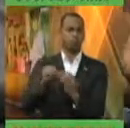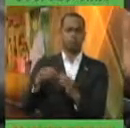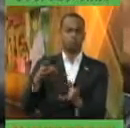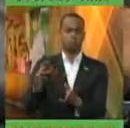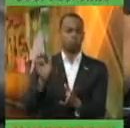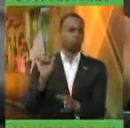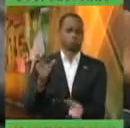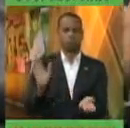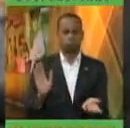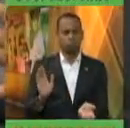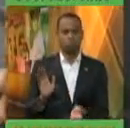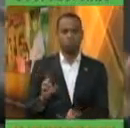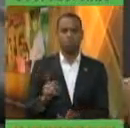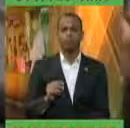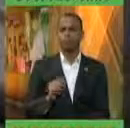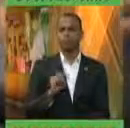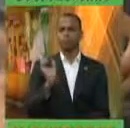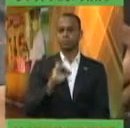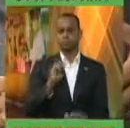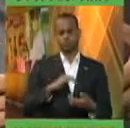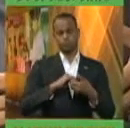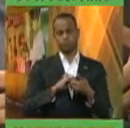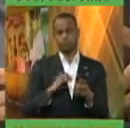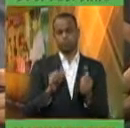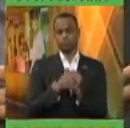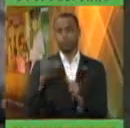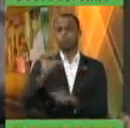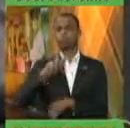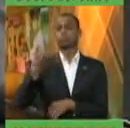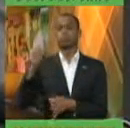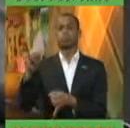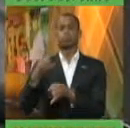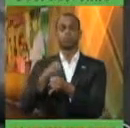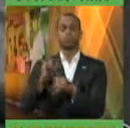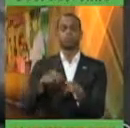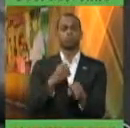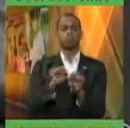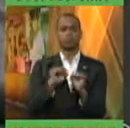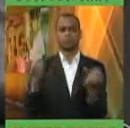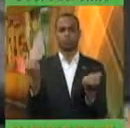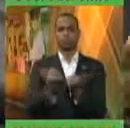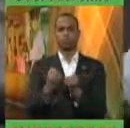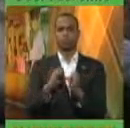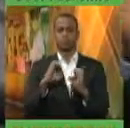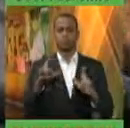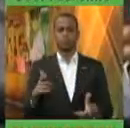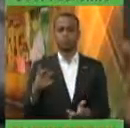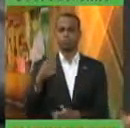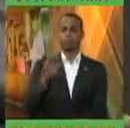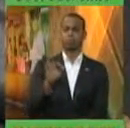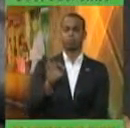entonces con nadie ha estado también en alianza con otra institución de la sociedad civil con la fundación proviene que tiene un programa que se llama